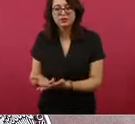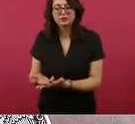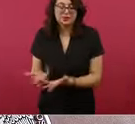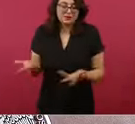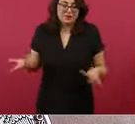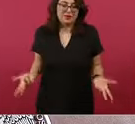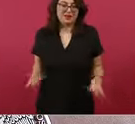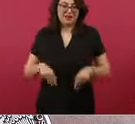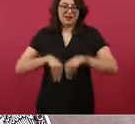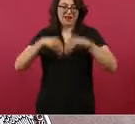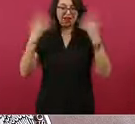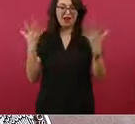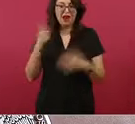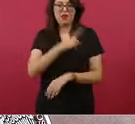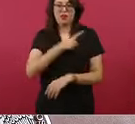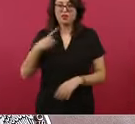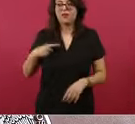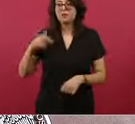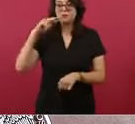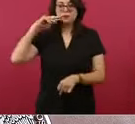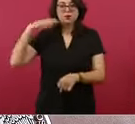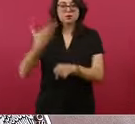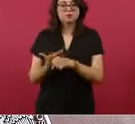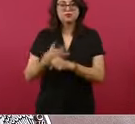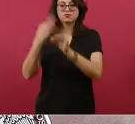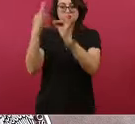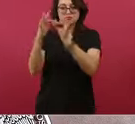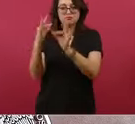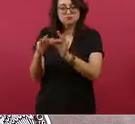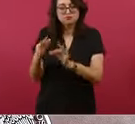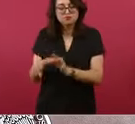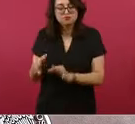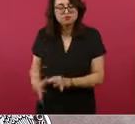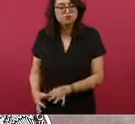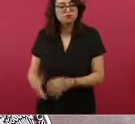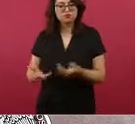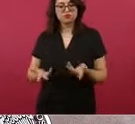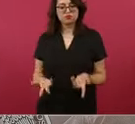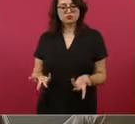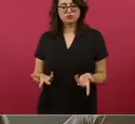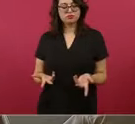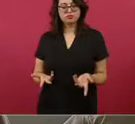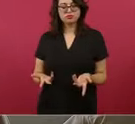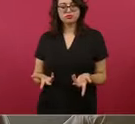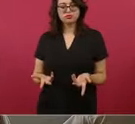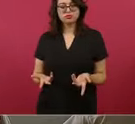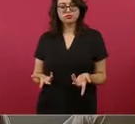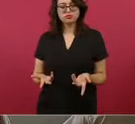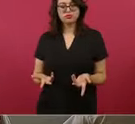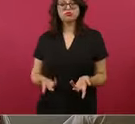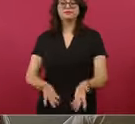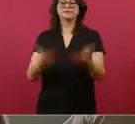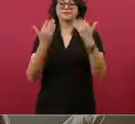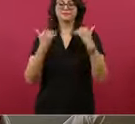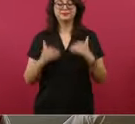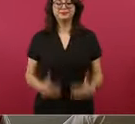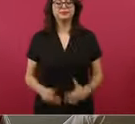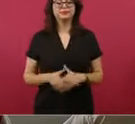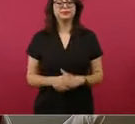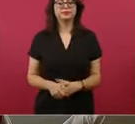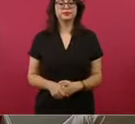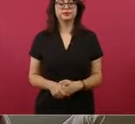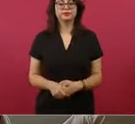pueblo y tiene una responsabilidad cívica y social. Vamos con la siguiente, por